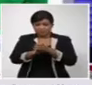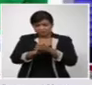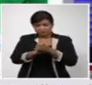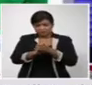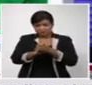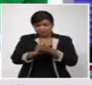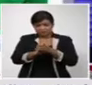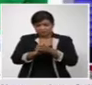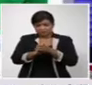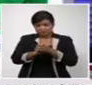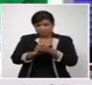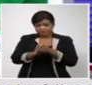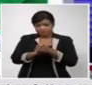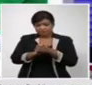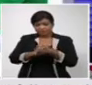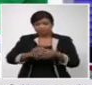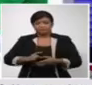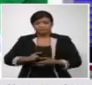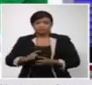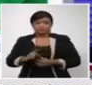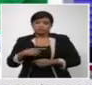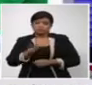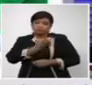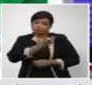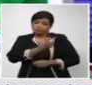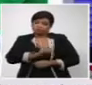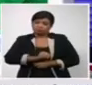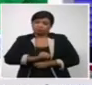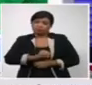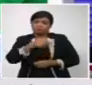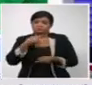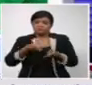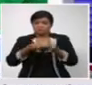y lamentamos mucho este fallecimiento.